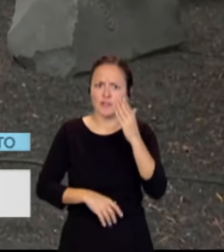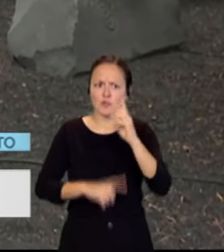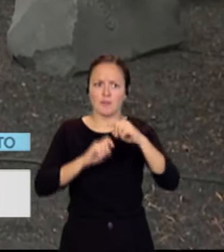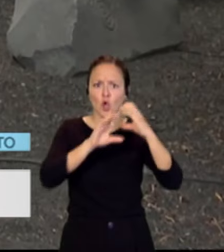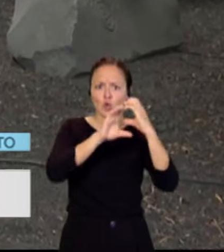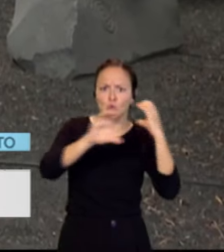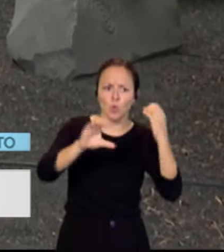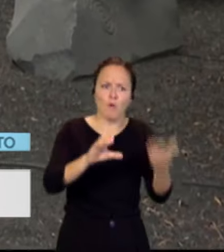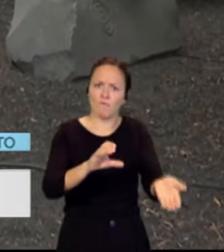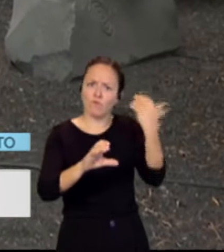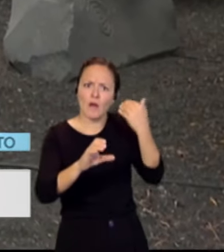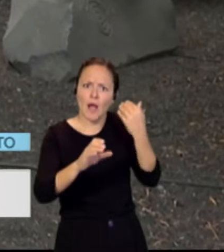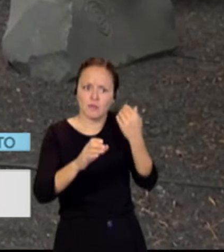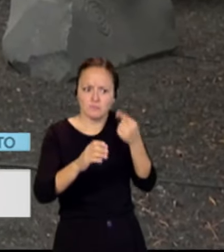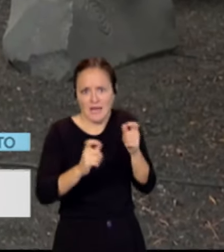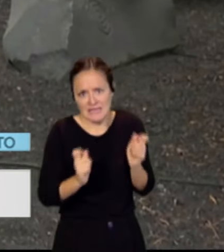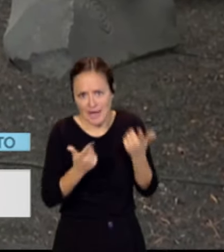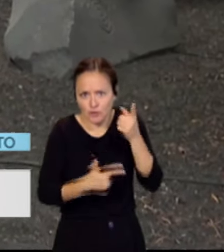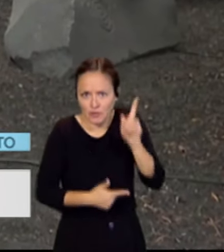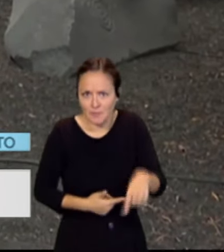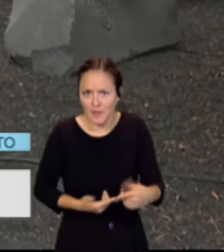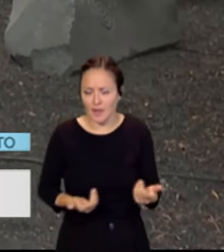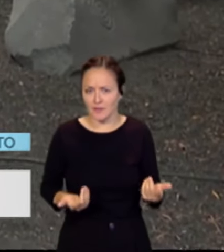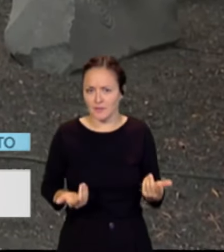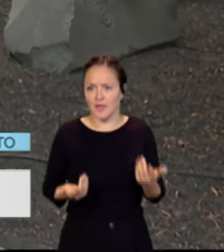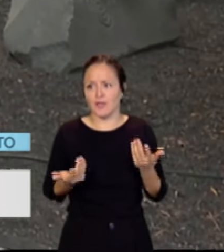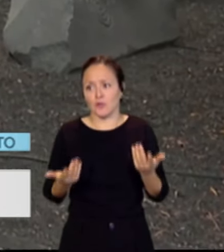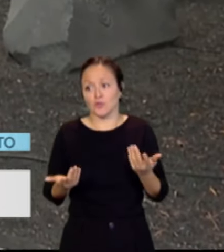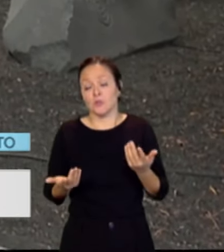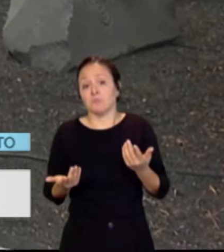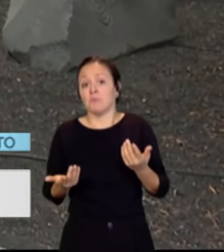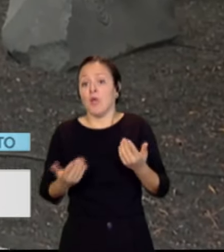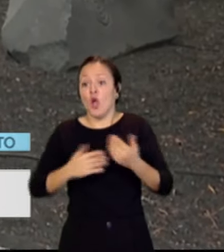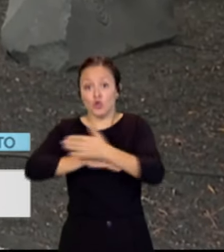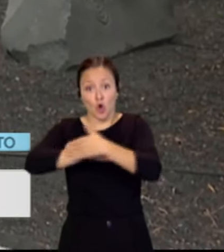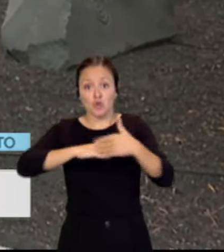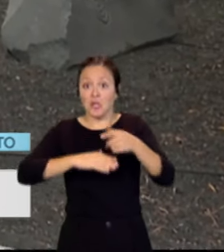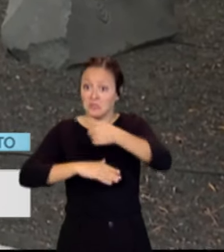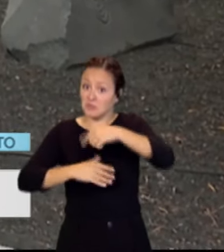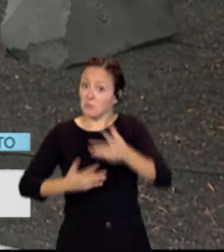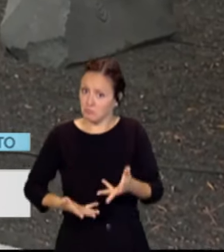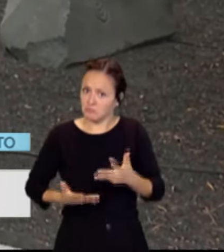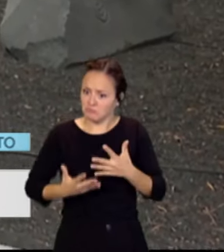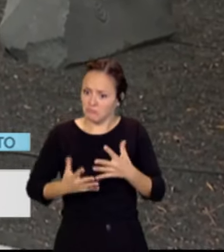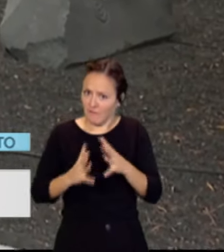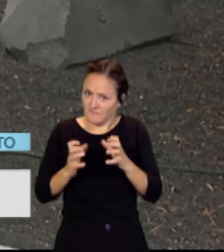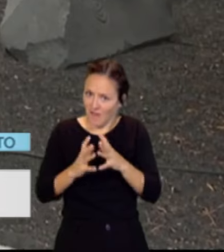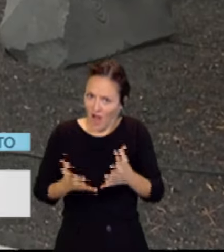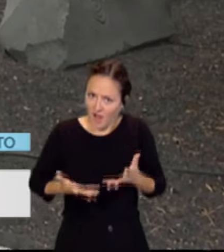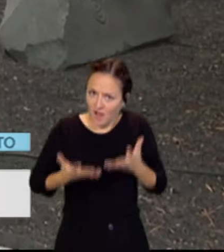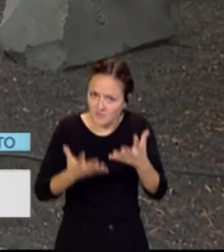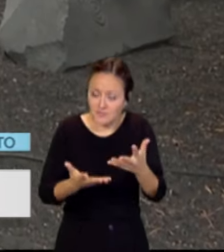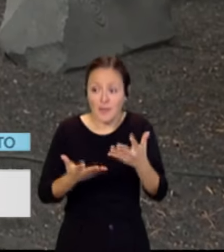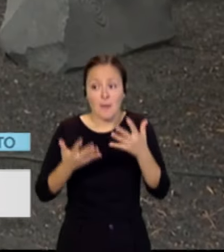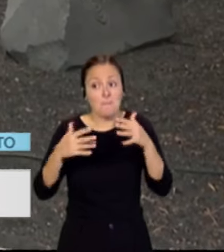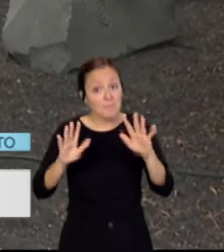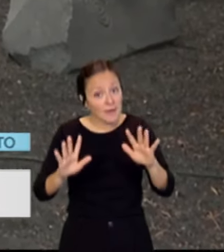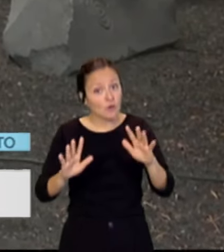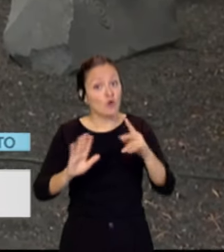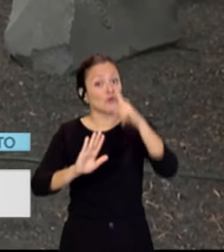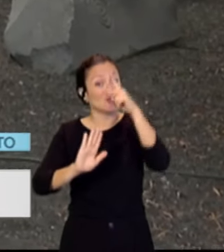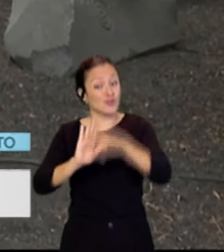tubo no eh la predisposición de costas es es bastante bastante buena eh pero se necesita modificar